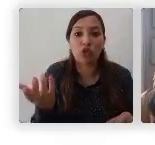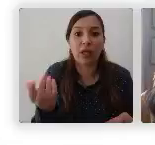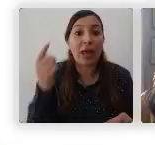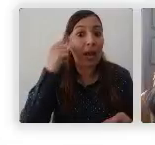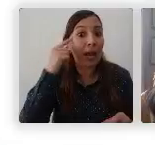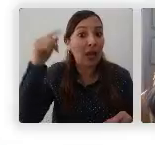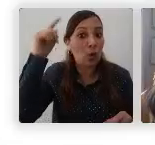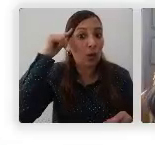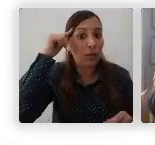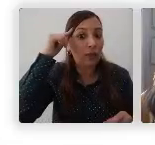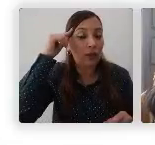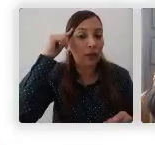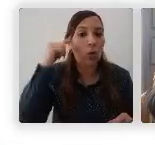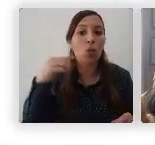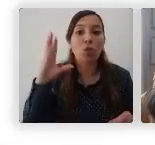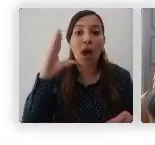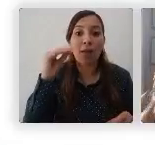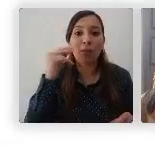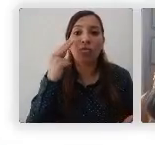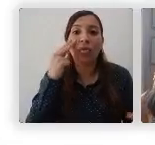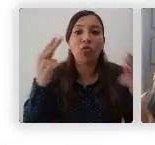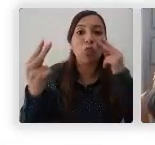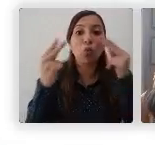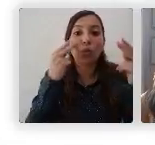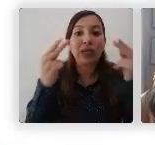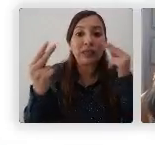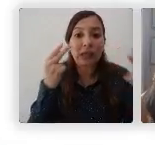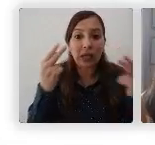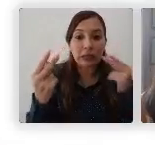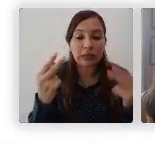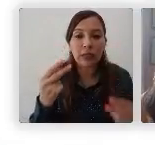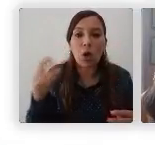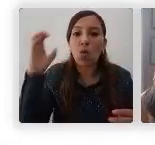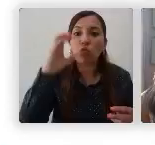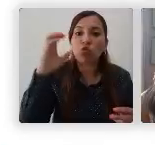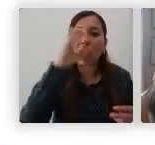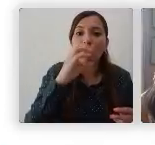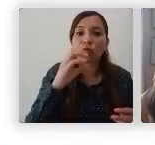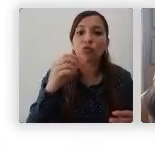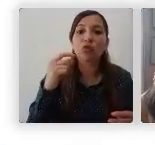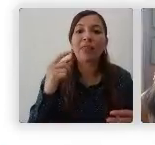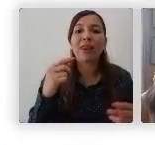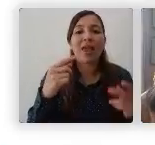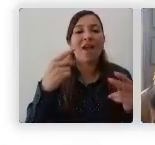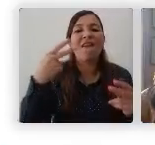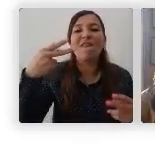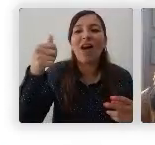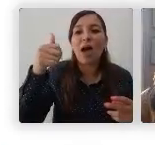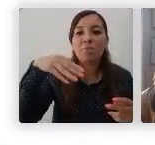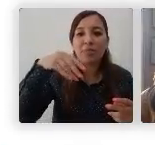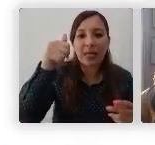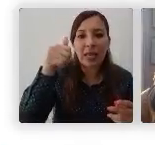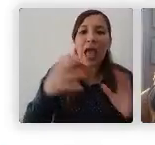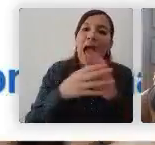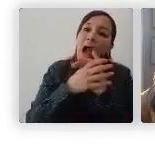que cuando hablábamos de los turistas buscaba mucha información entre familiares y amigos así que es interesante también comenzar a